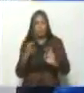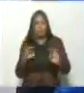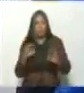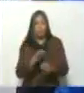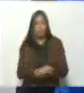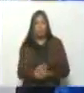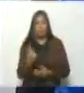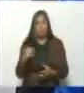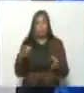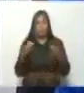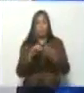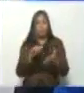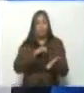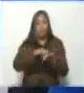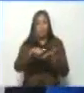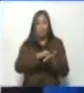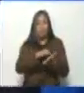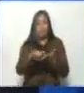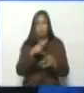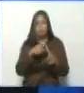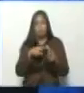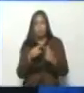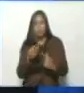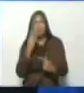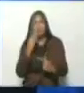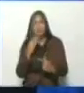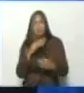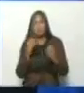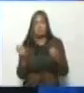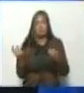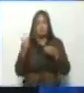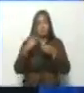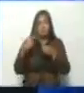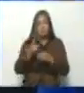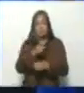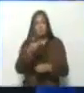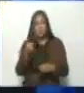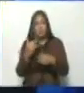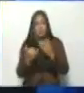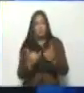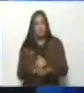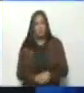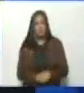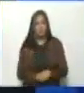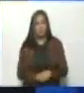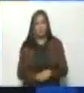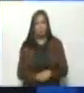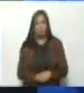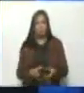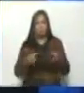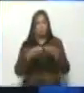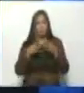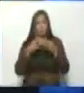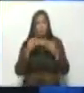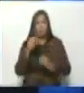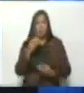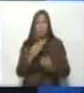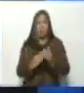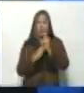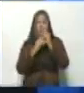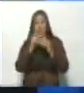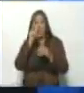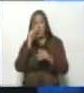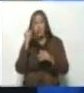tienen un grupo de WhatsApp. Ah, qué bueno. Y entonces esas experiencias las estamos asumiendo en cada ruta. En un grupo, todos los líderes y lideresas